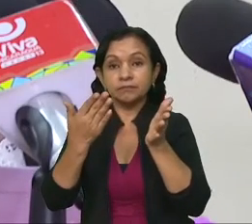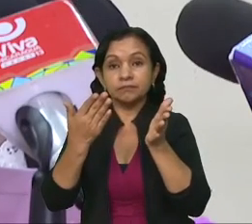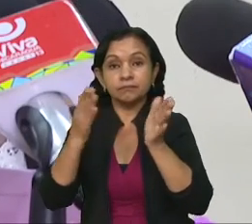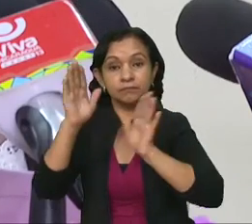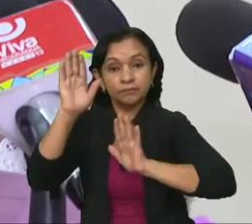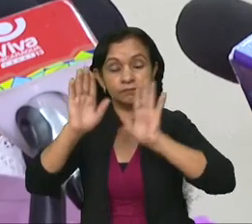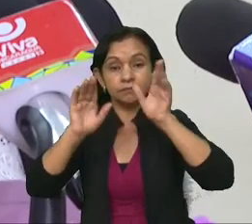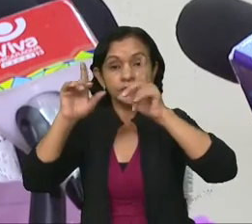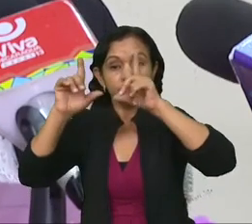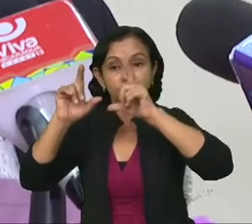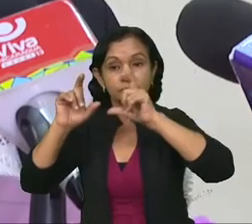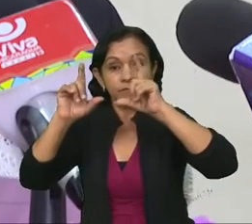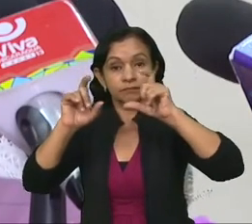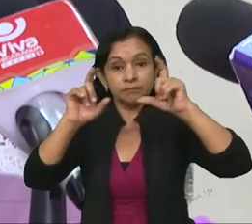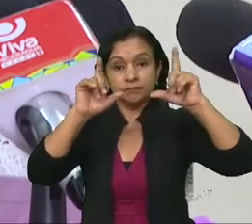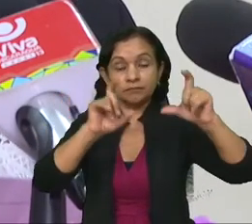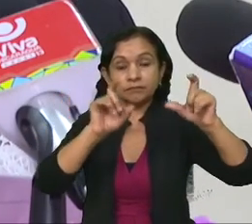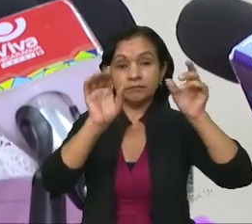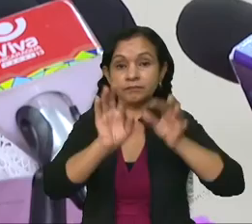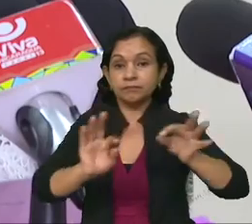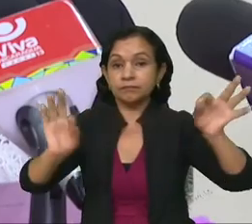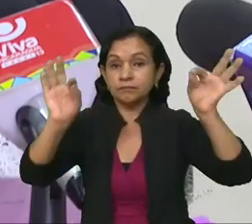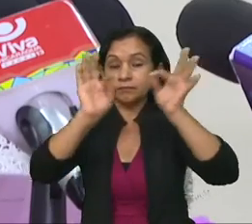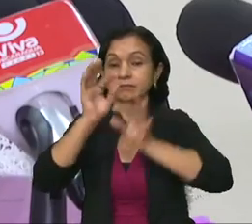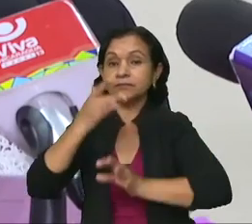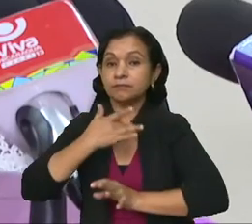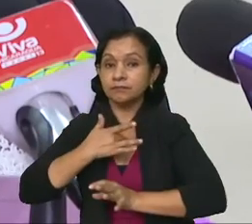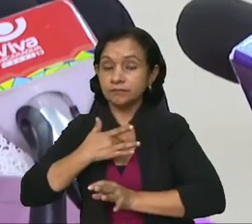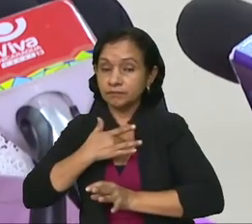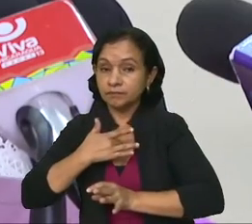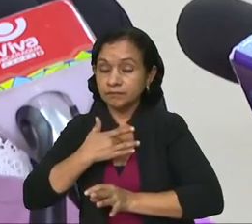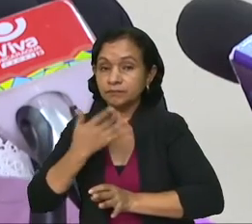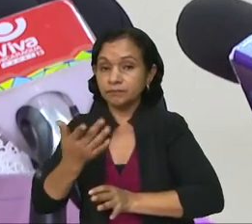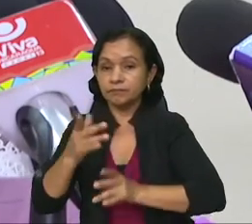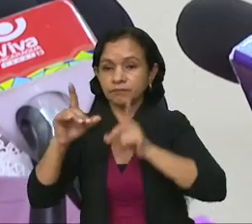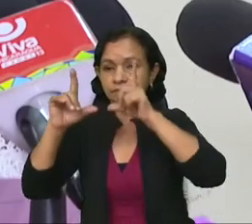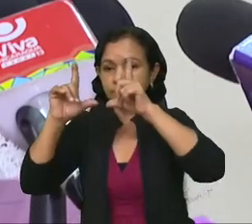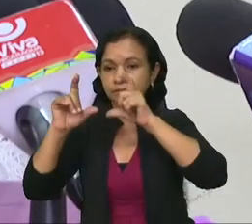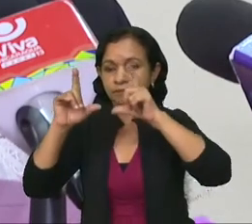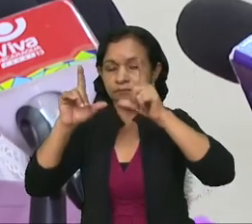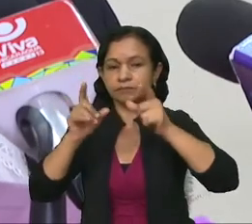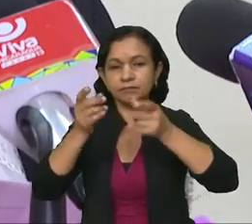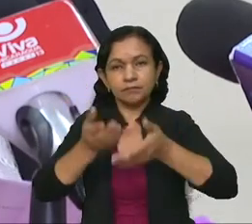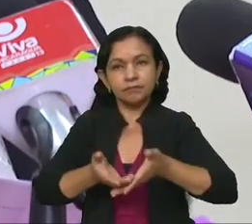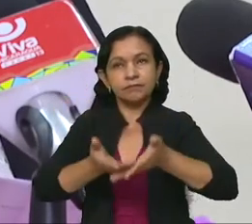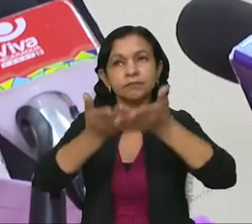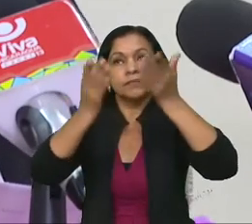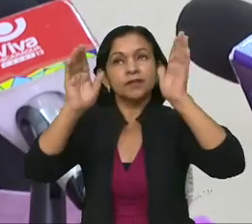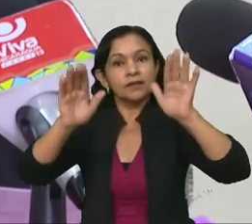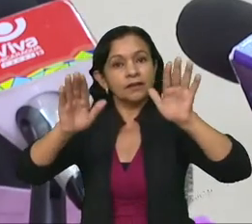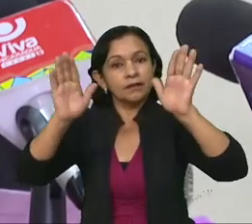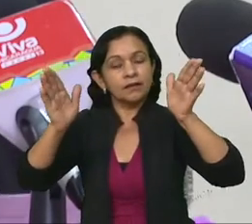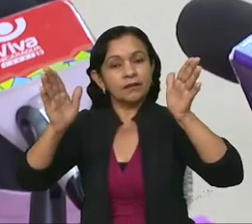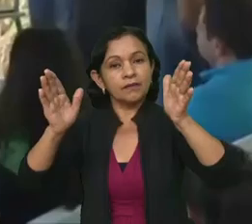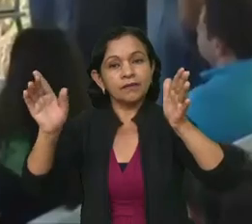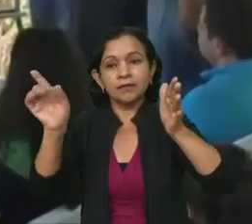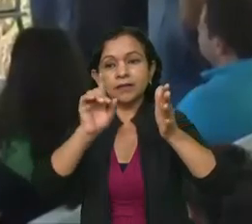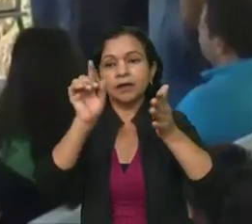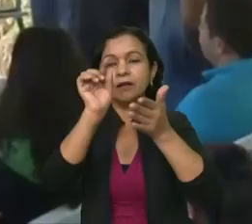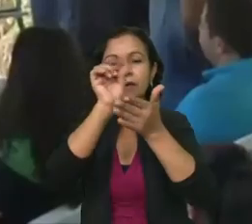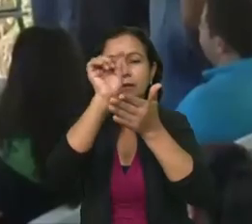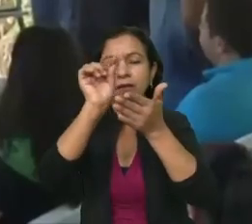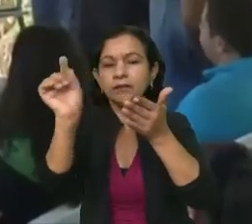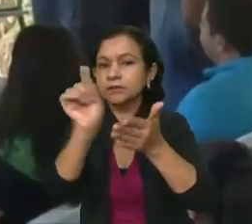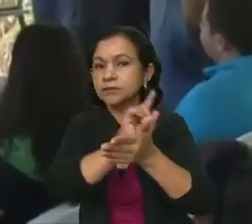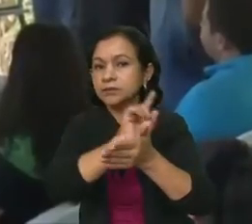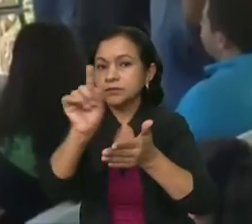concurso de fotografía donde uno de los principales requisitos era, además de ser fotografías de aves, que no fueran retocadas. En